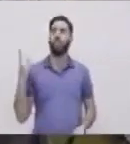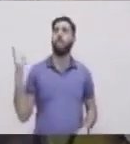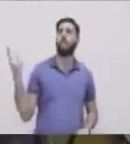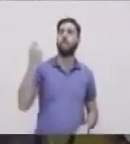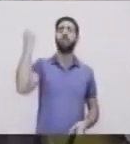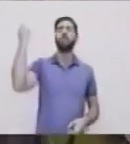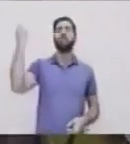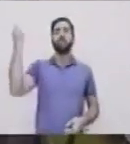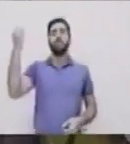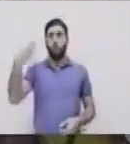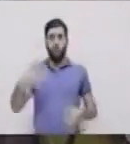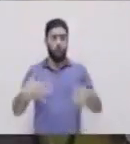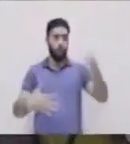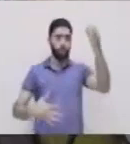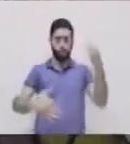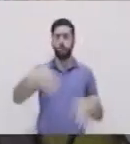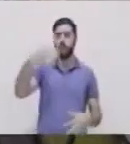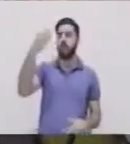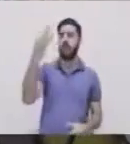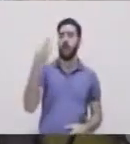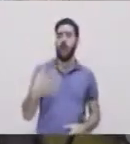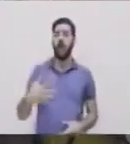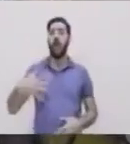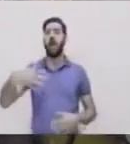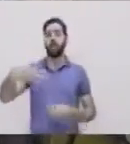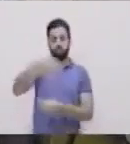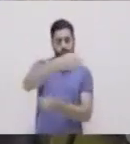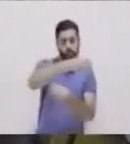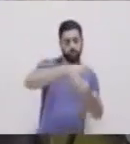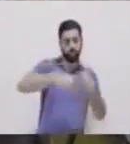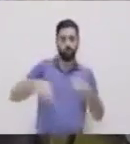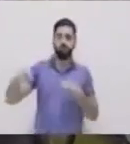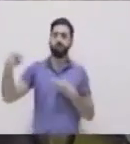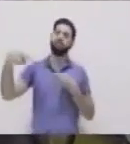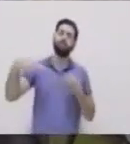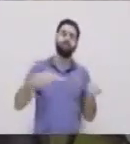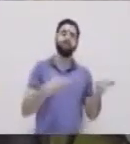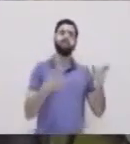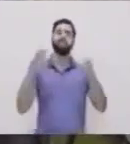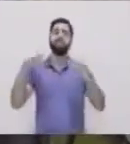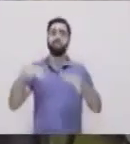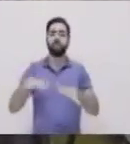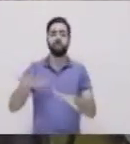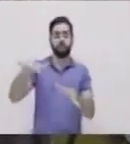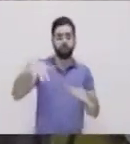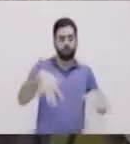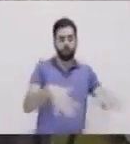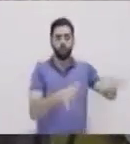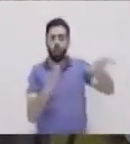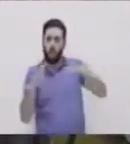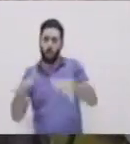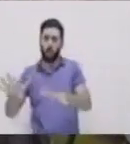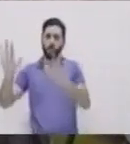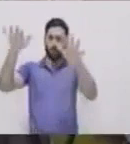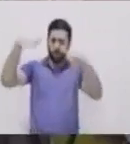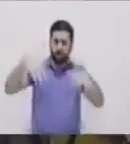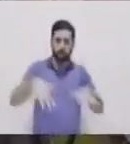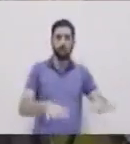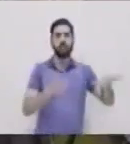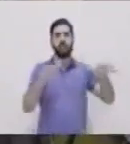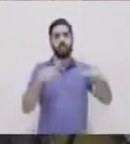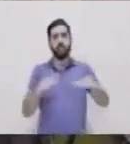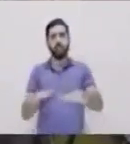prodigiosamente por cada gota de agua, devolver un torrente, un torrente,